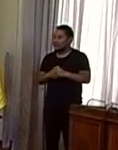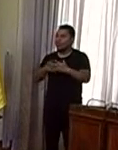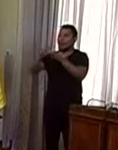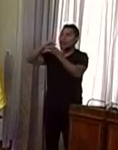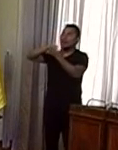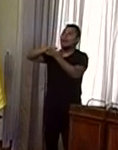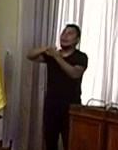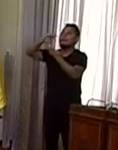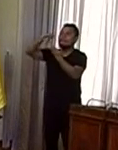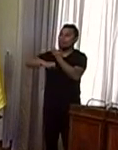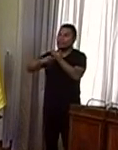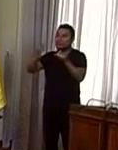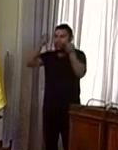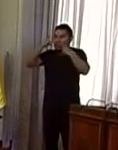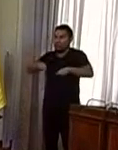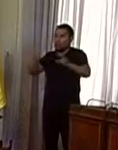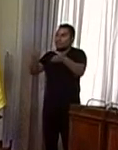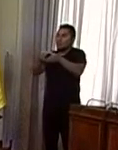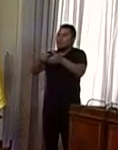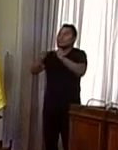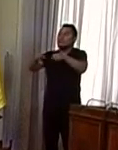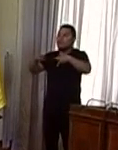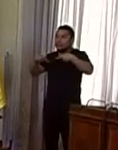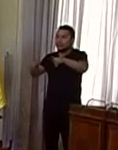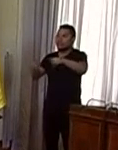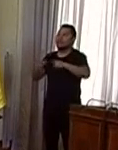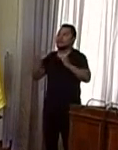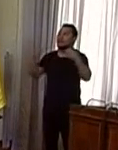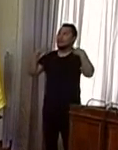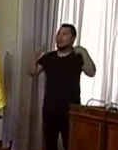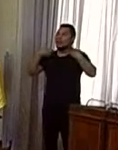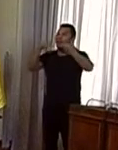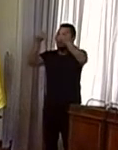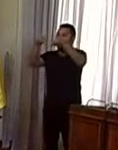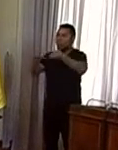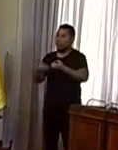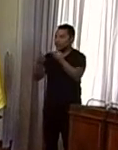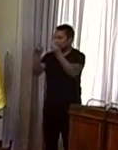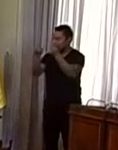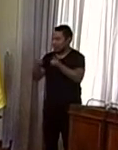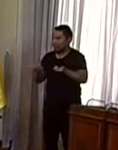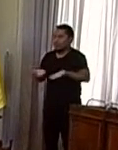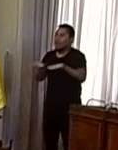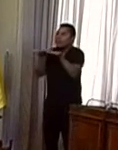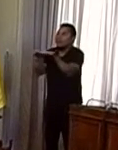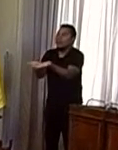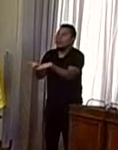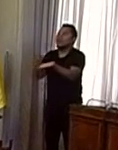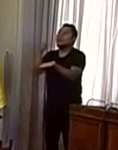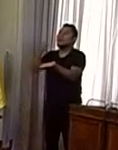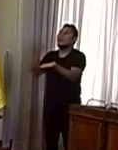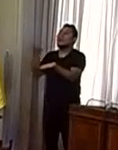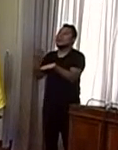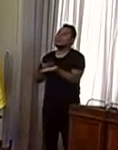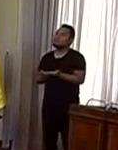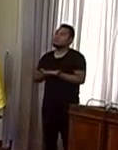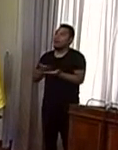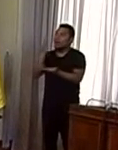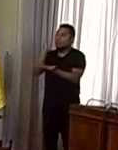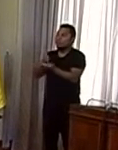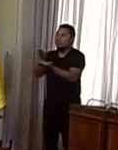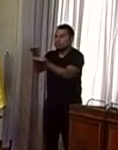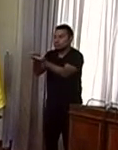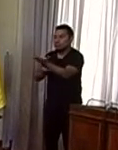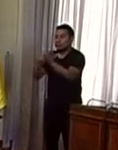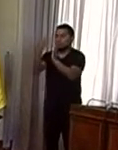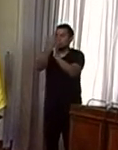Proyecto de acuerdo de Consejo que autoriza la sugerencia de Contabilidad y Finanzas efectuar la implementación de las acciones de sinceramiento